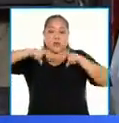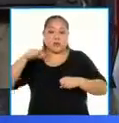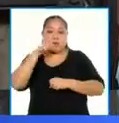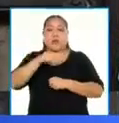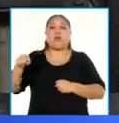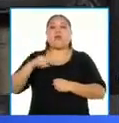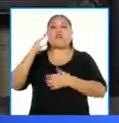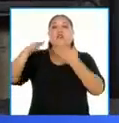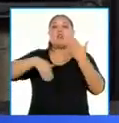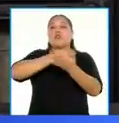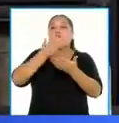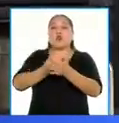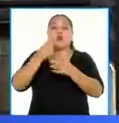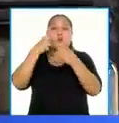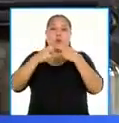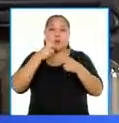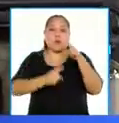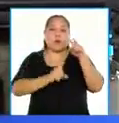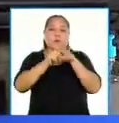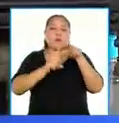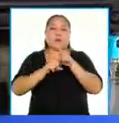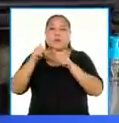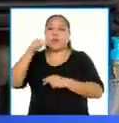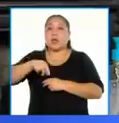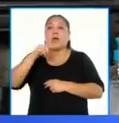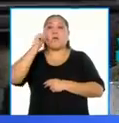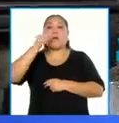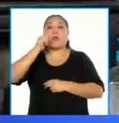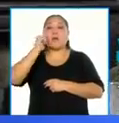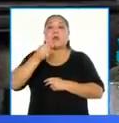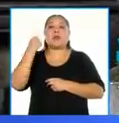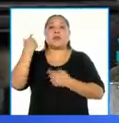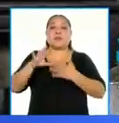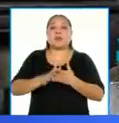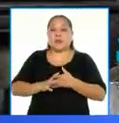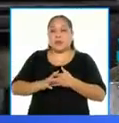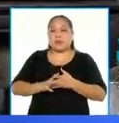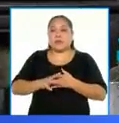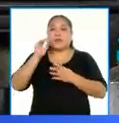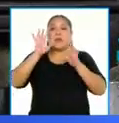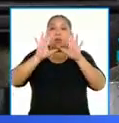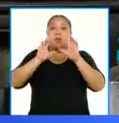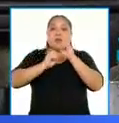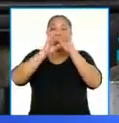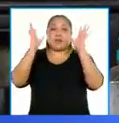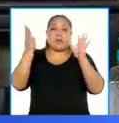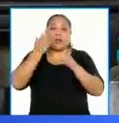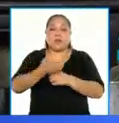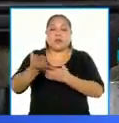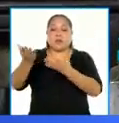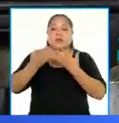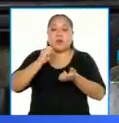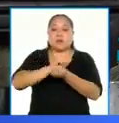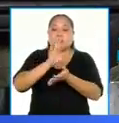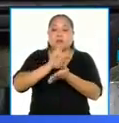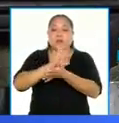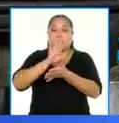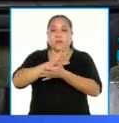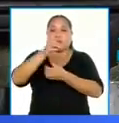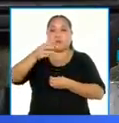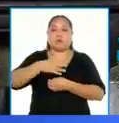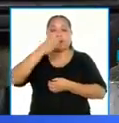el problema en general. Precisamente el día de mañana se cumplen los 10 días en el que nos deben dar un reporte. Estoy segura